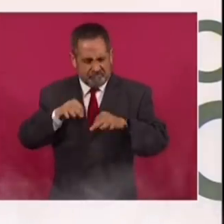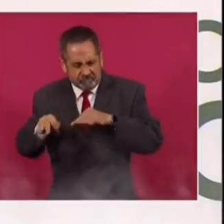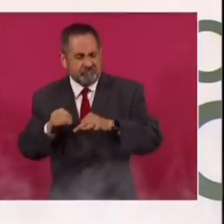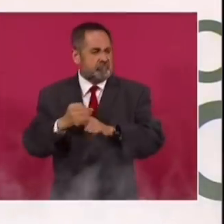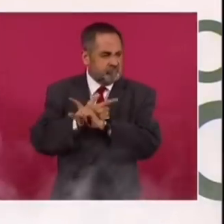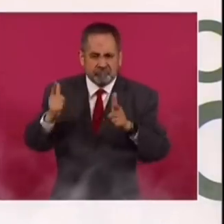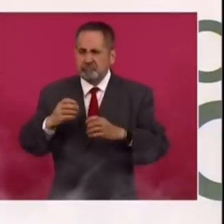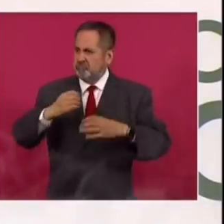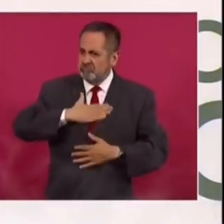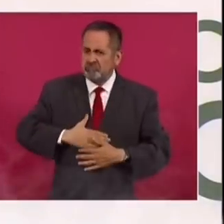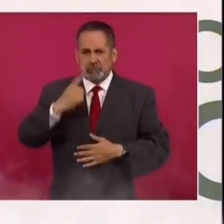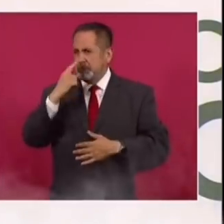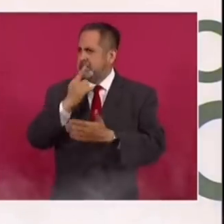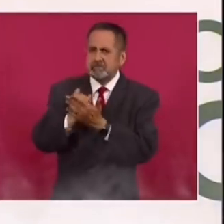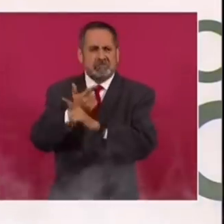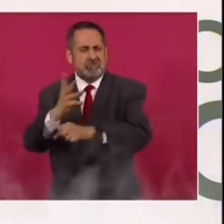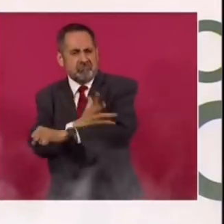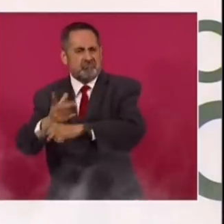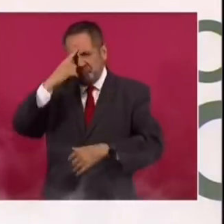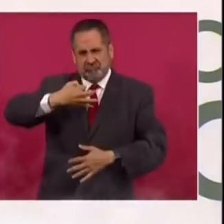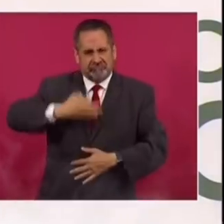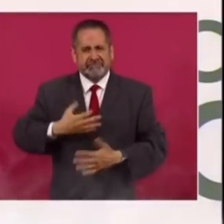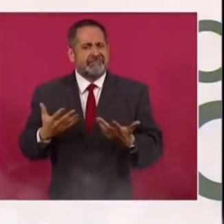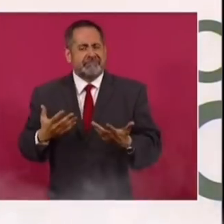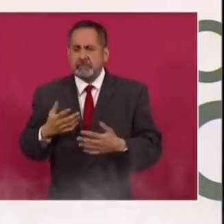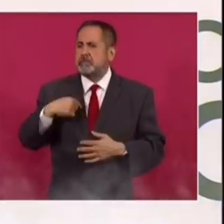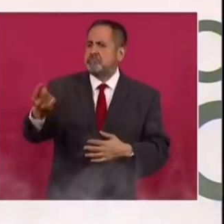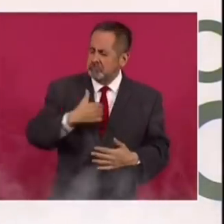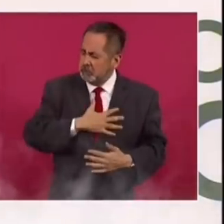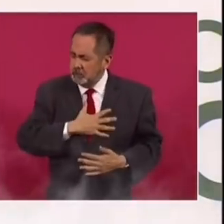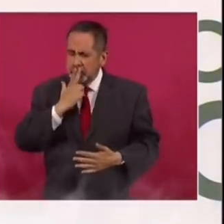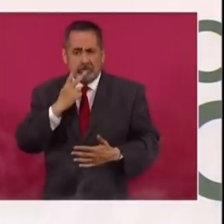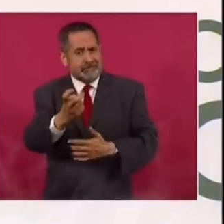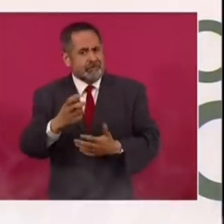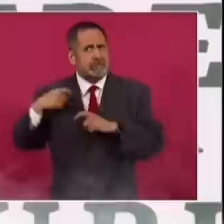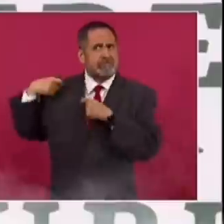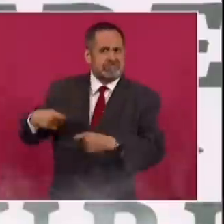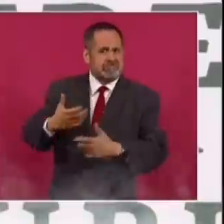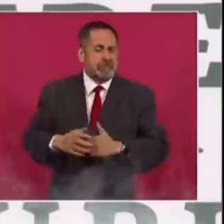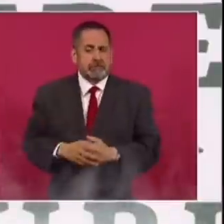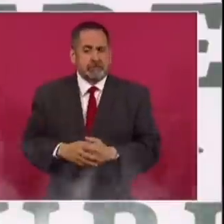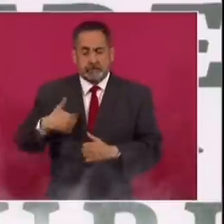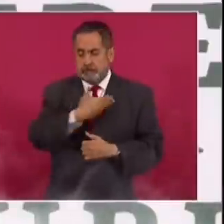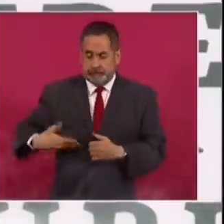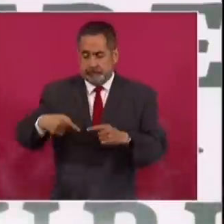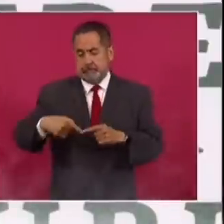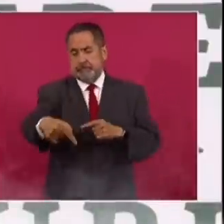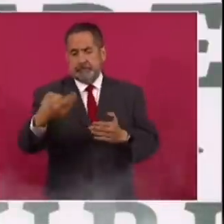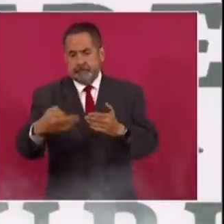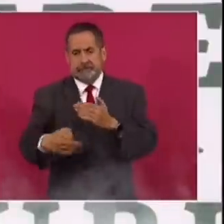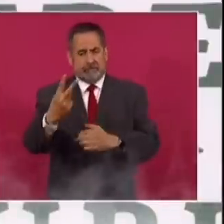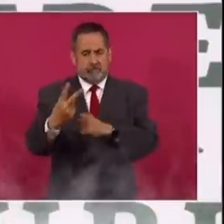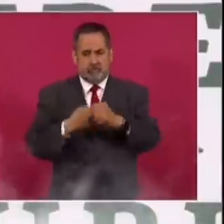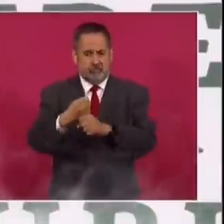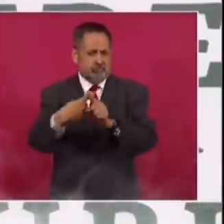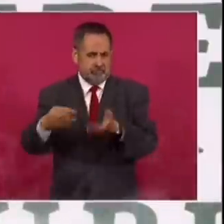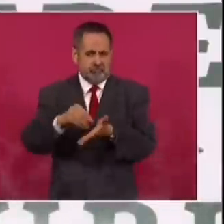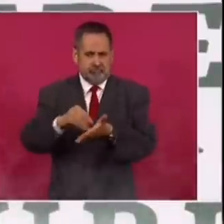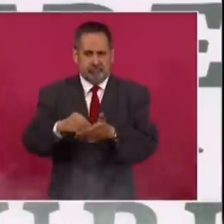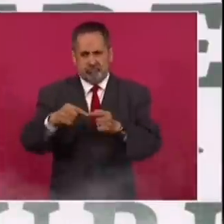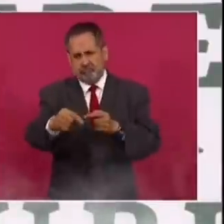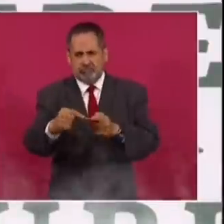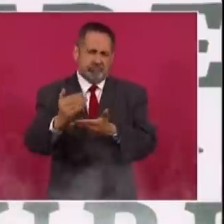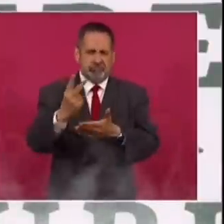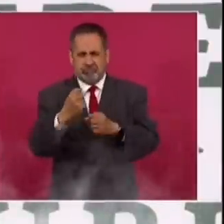en libertad justicia democracia honestidad dignidad y amor por los demás en el tiempo que nos faltan dos años y medio